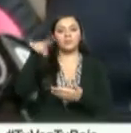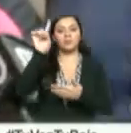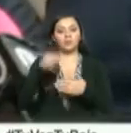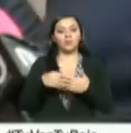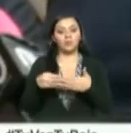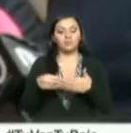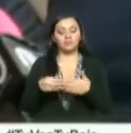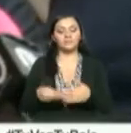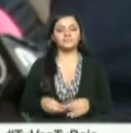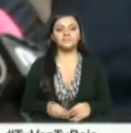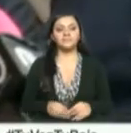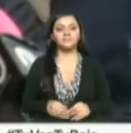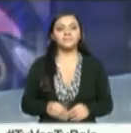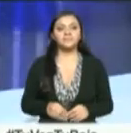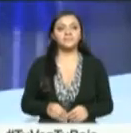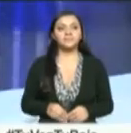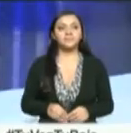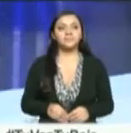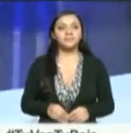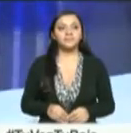dólares.